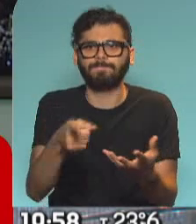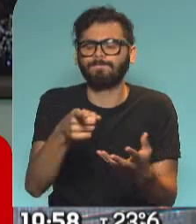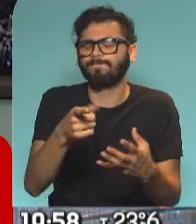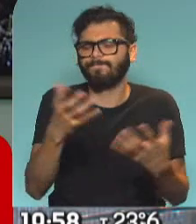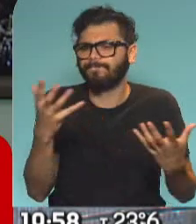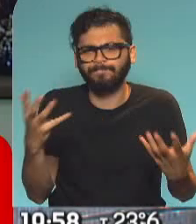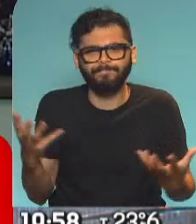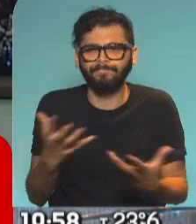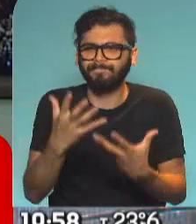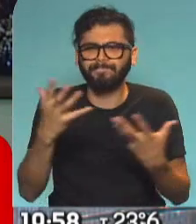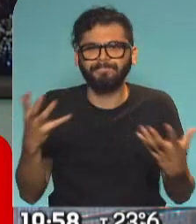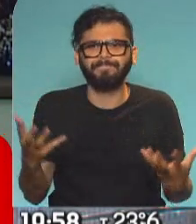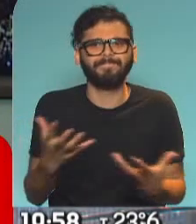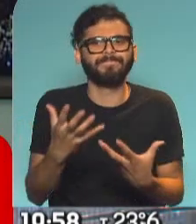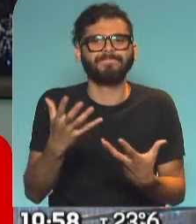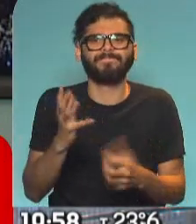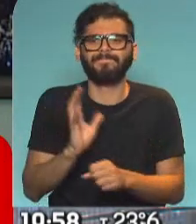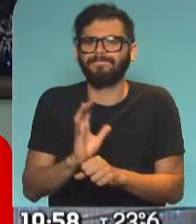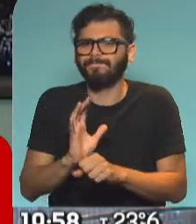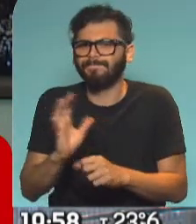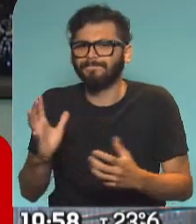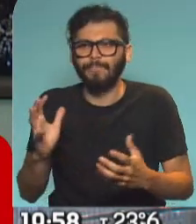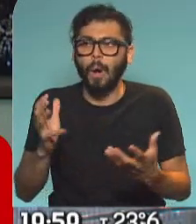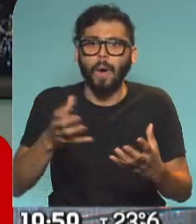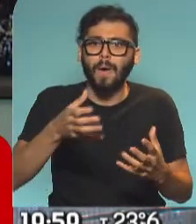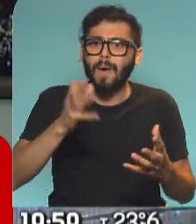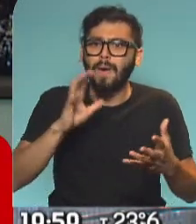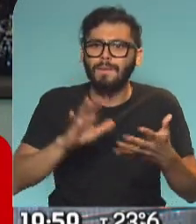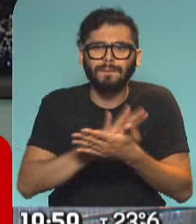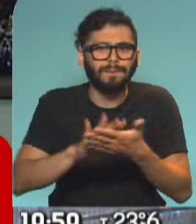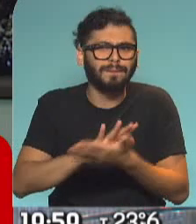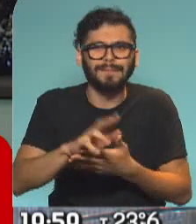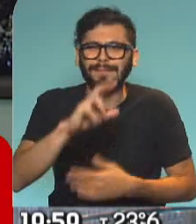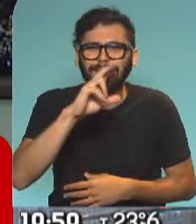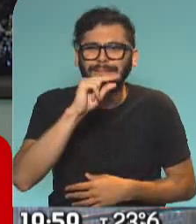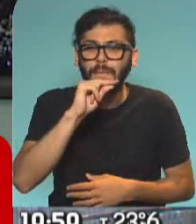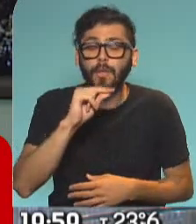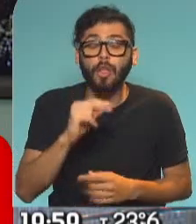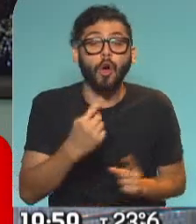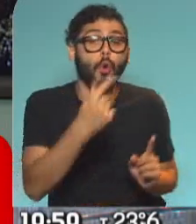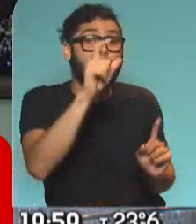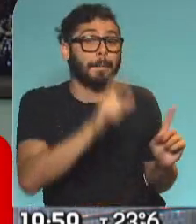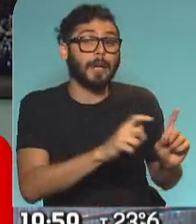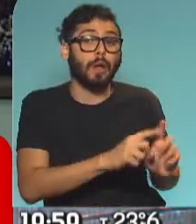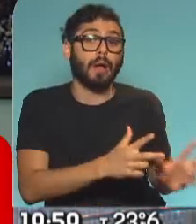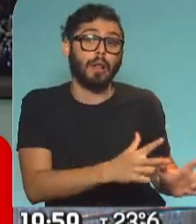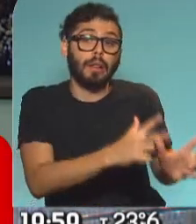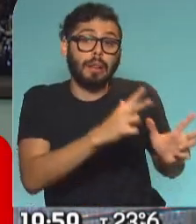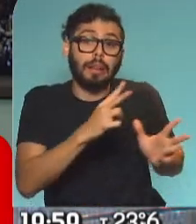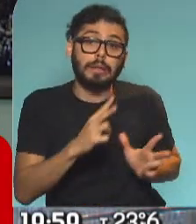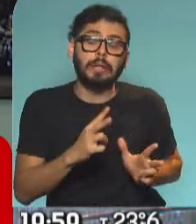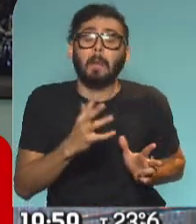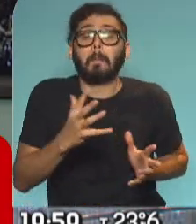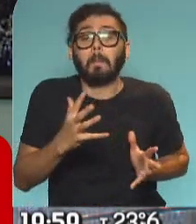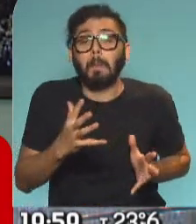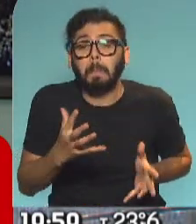hay otro argumento, otro antídoto, y que alguien le comunica que existe una posibilidad, la ciencia dice